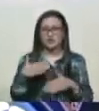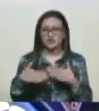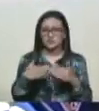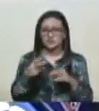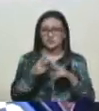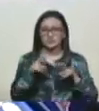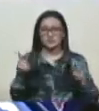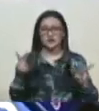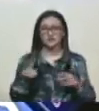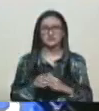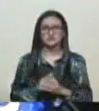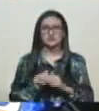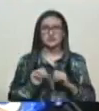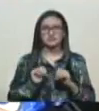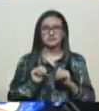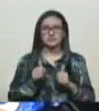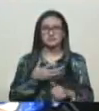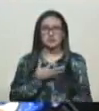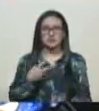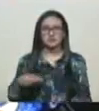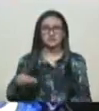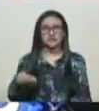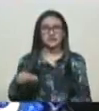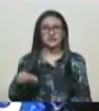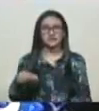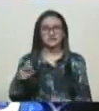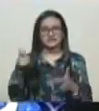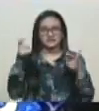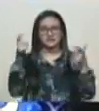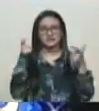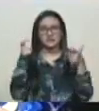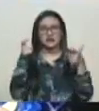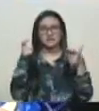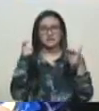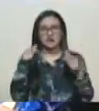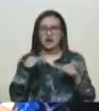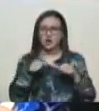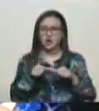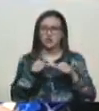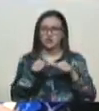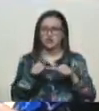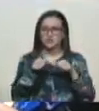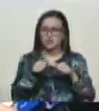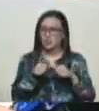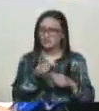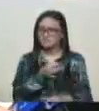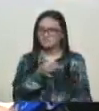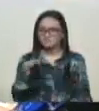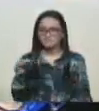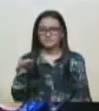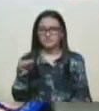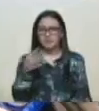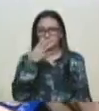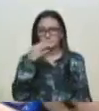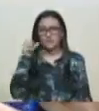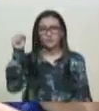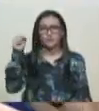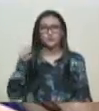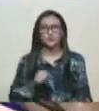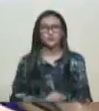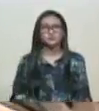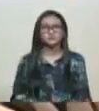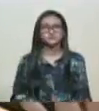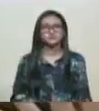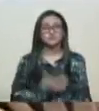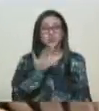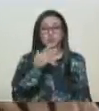pacífico que inició nuestro presidente comandante Hugo Chávez y ha continuado de manera extraordinaria el presidente Nicolás Maduro. Si el